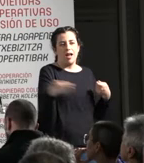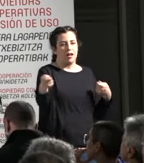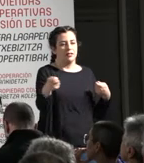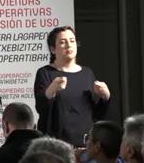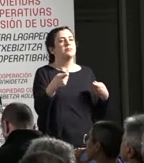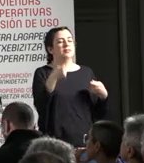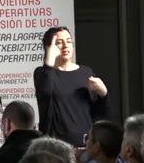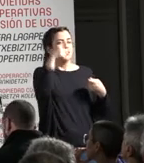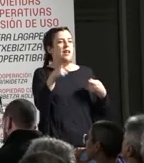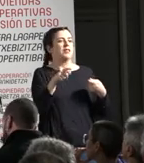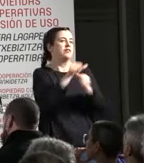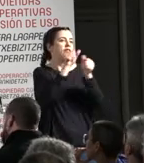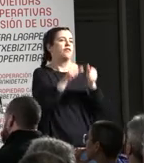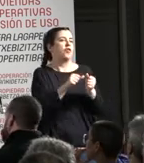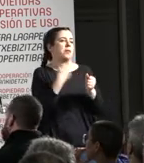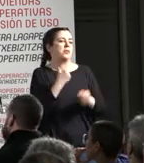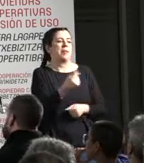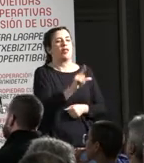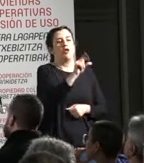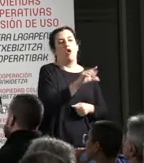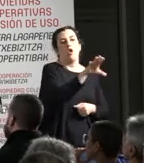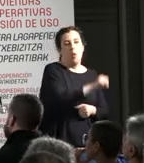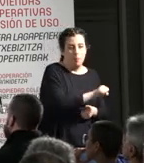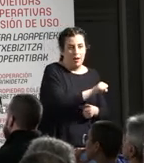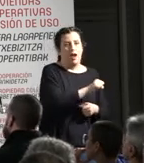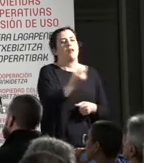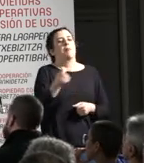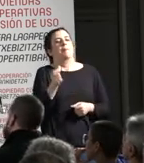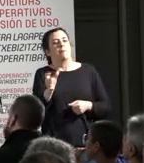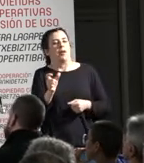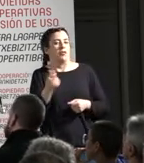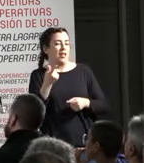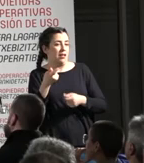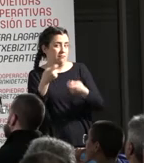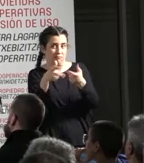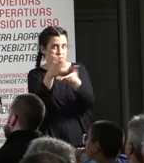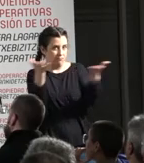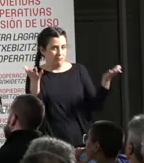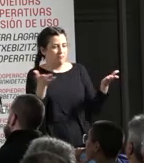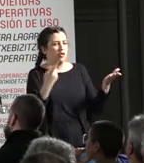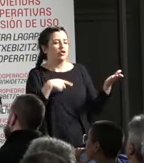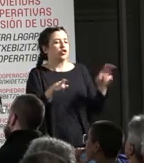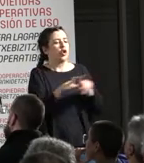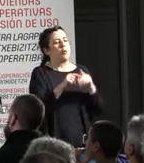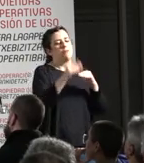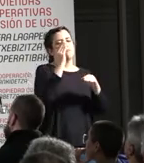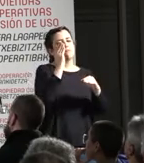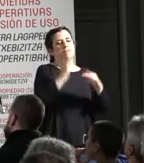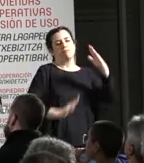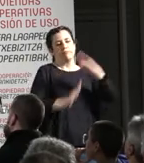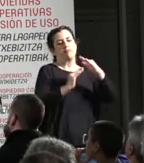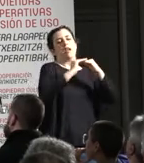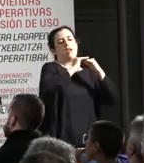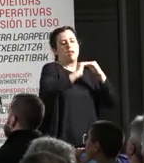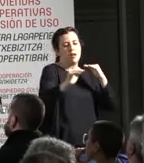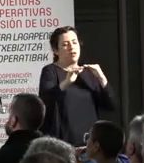compra y la dinámica de precios de alquiler de mercado va a seguir subiendo, ¿no? Bastante. Nosotros vamos a tener un apalancamiento de nuestra cuota mensual y entonces a largo plazo